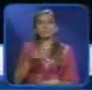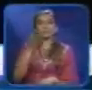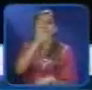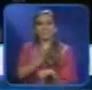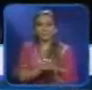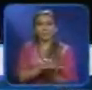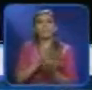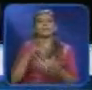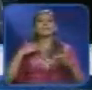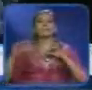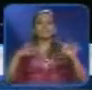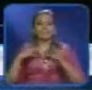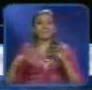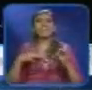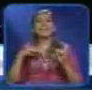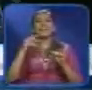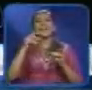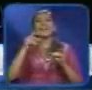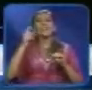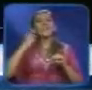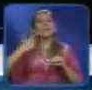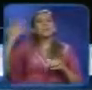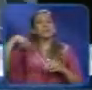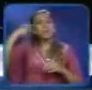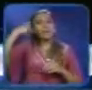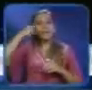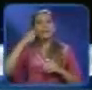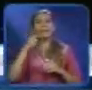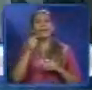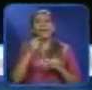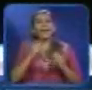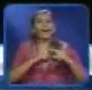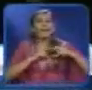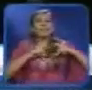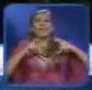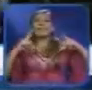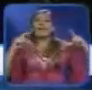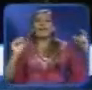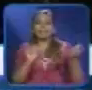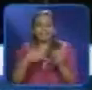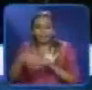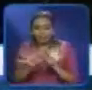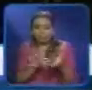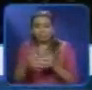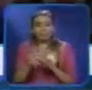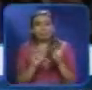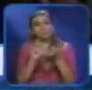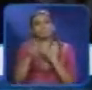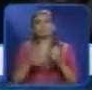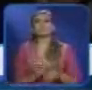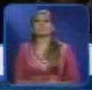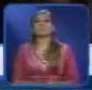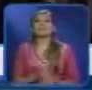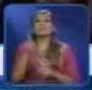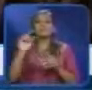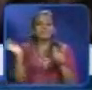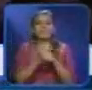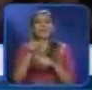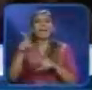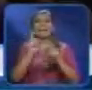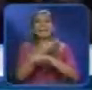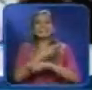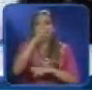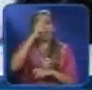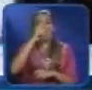Barro junto a Demi Moore, considerada una de las más románticas del cine moderno. A Swayze se le diagnosticó el cáncer de páncreas en enero